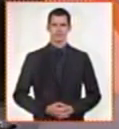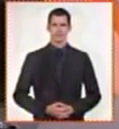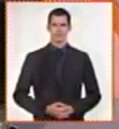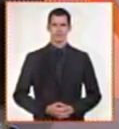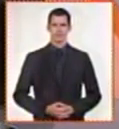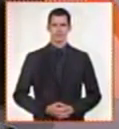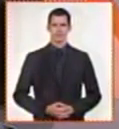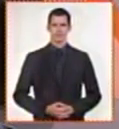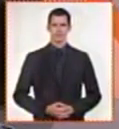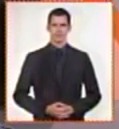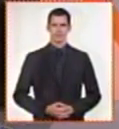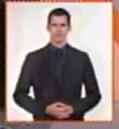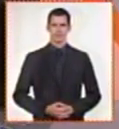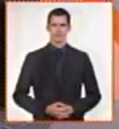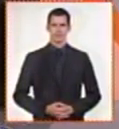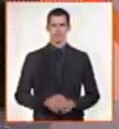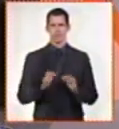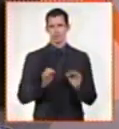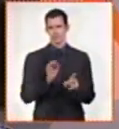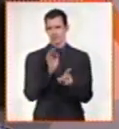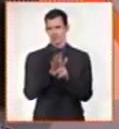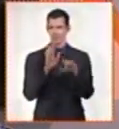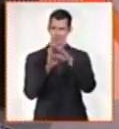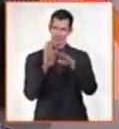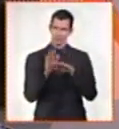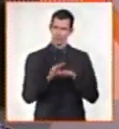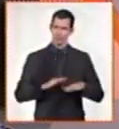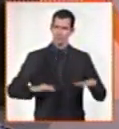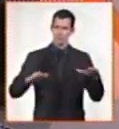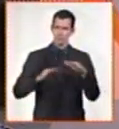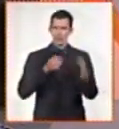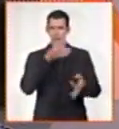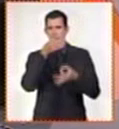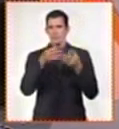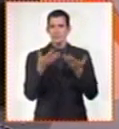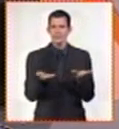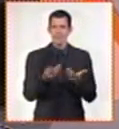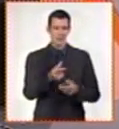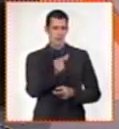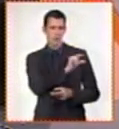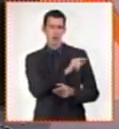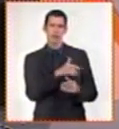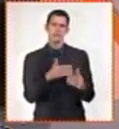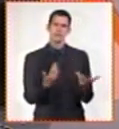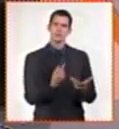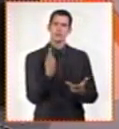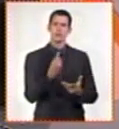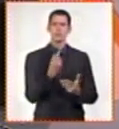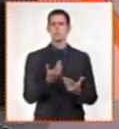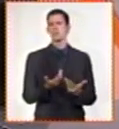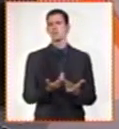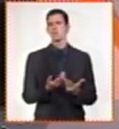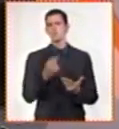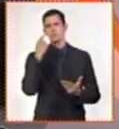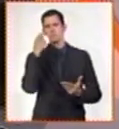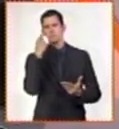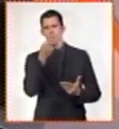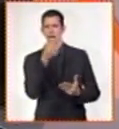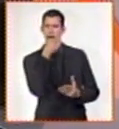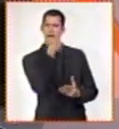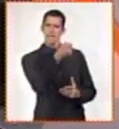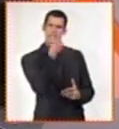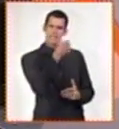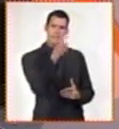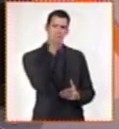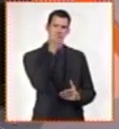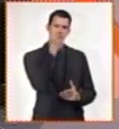Bueno, y como les anuncié al inicio de nuestro programa, en días recientes tuvimos la oportunidad de entrevistar de forma